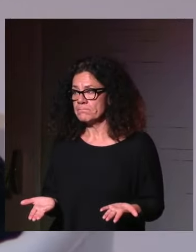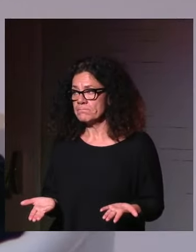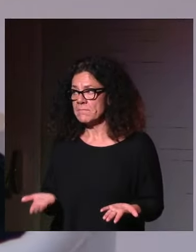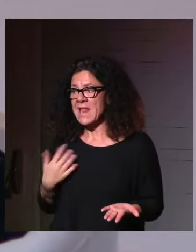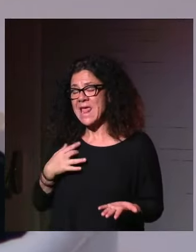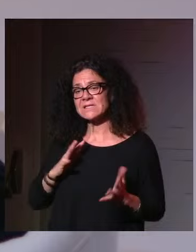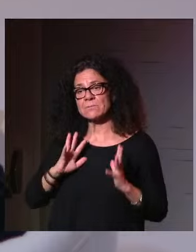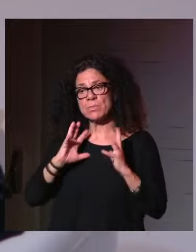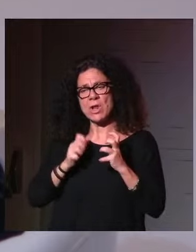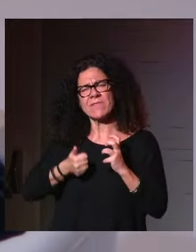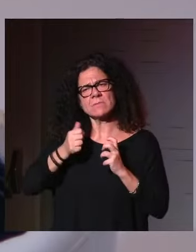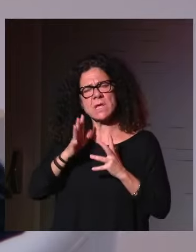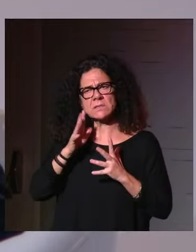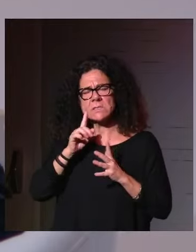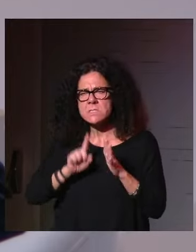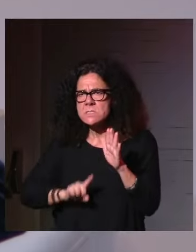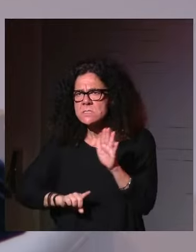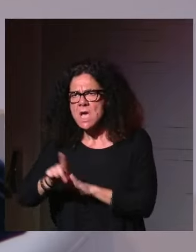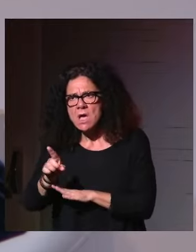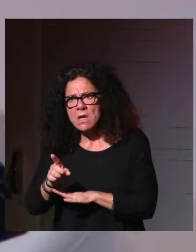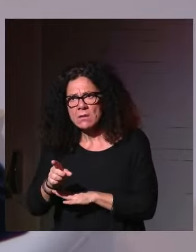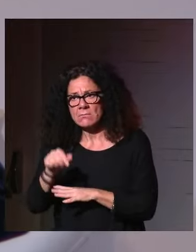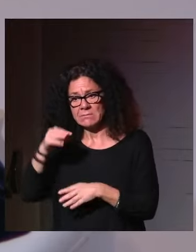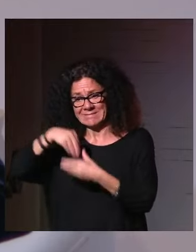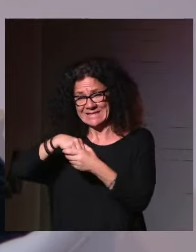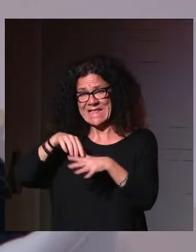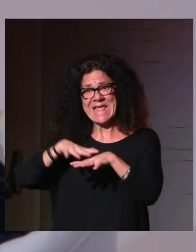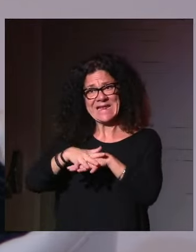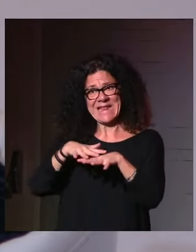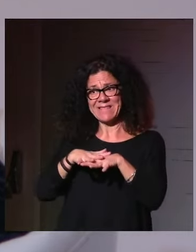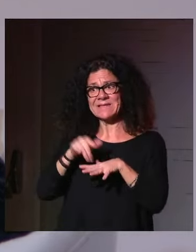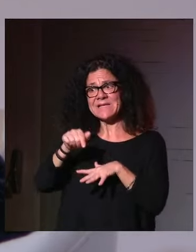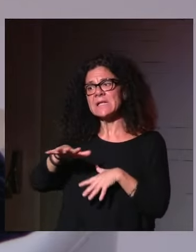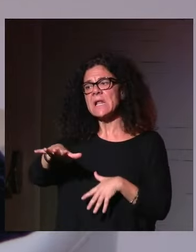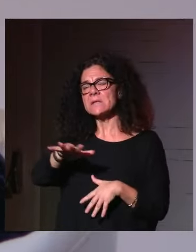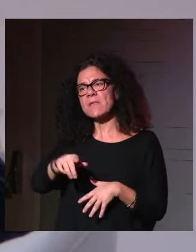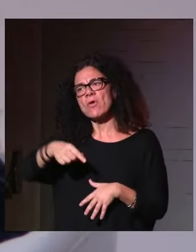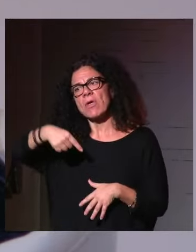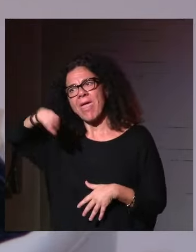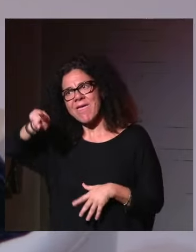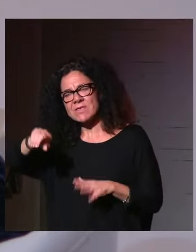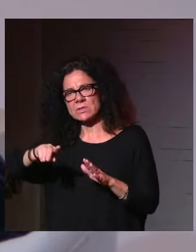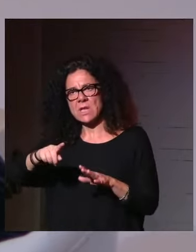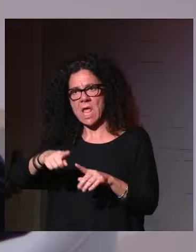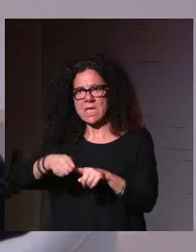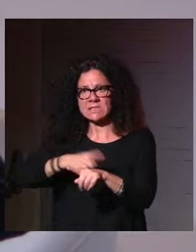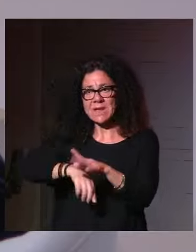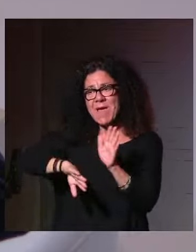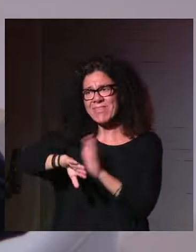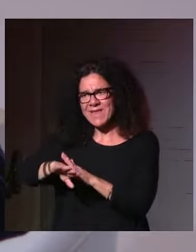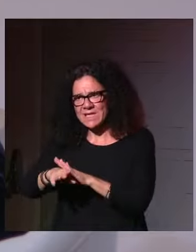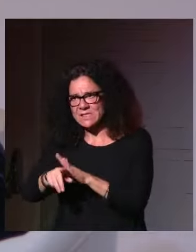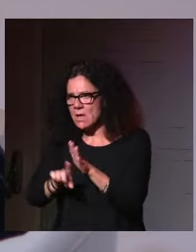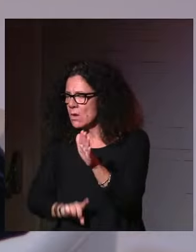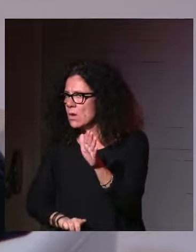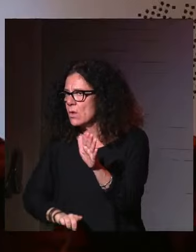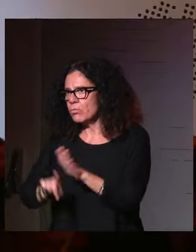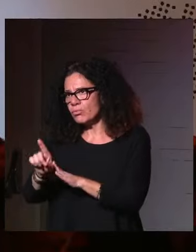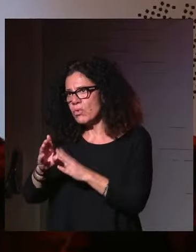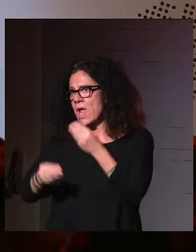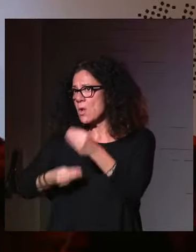las violencias más bestias que son las que recibimos en redes es ese espacio en el que ellos campan a sus anchas y donde lo han hecho de una manera